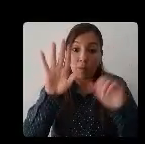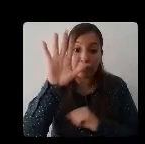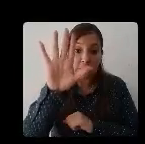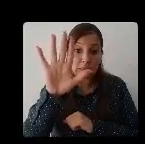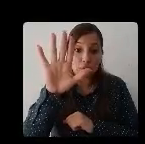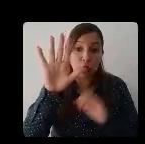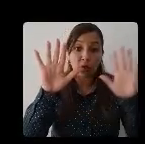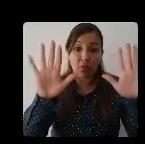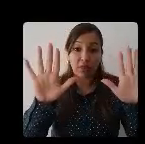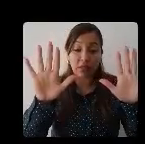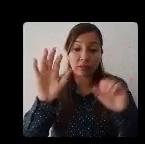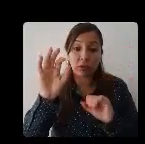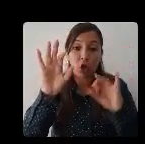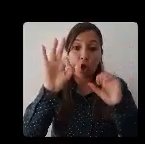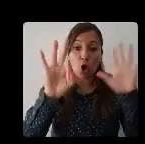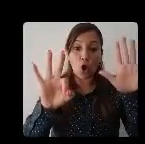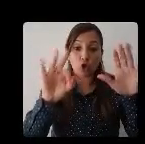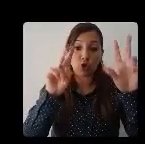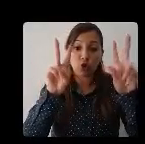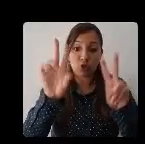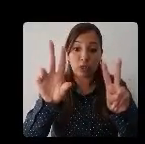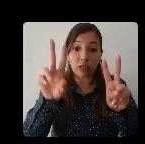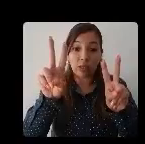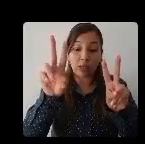87889 o también escribir al email